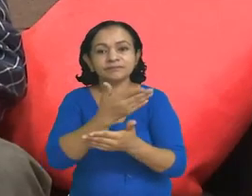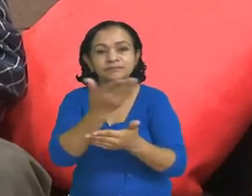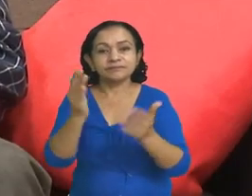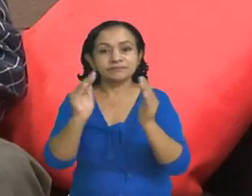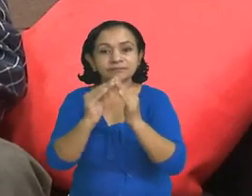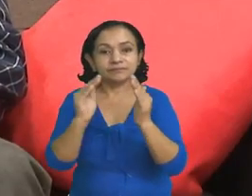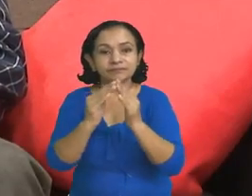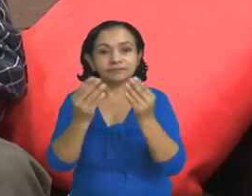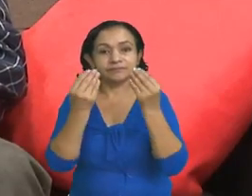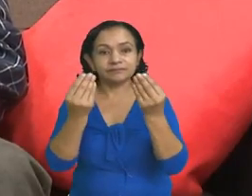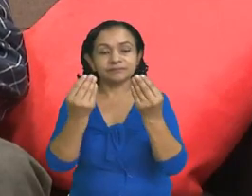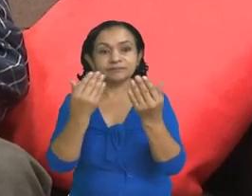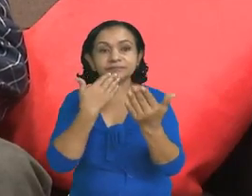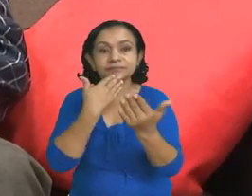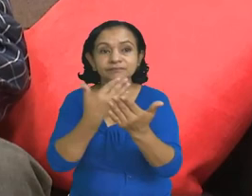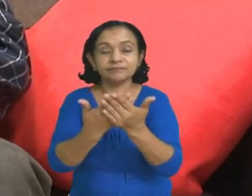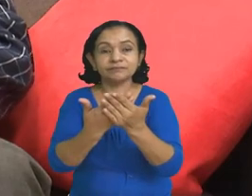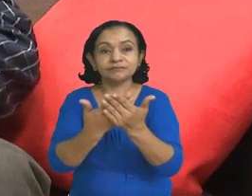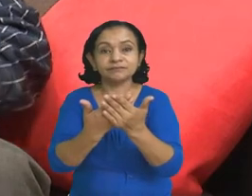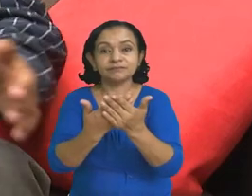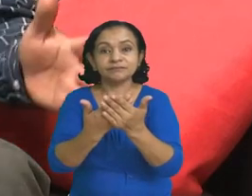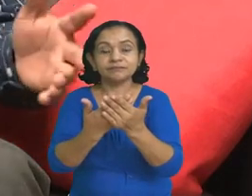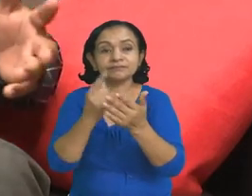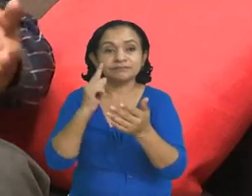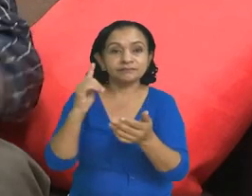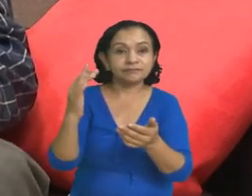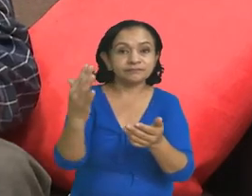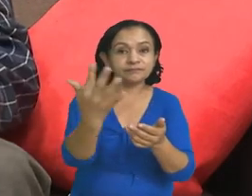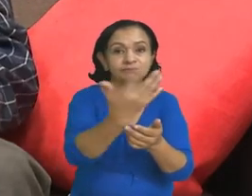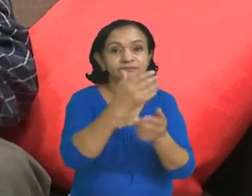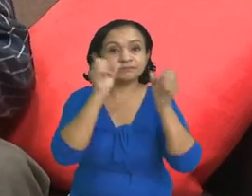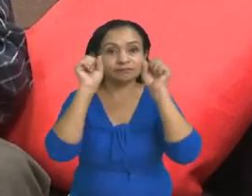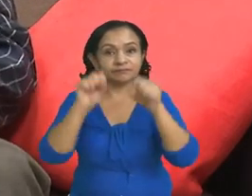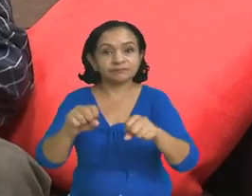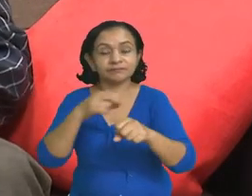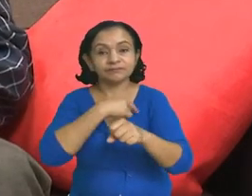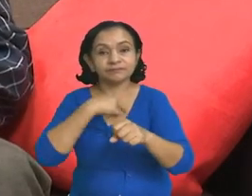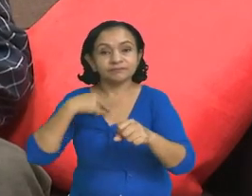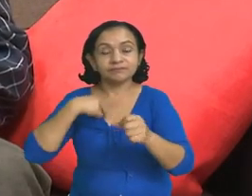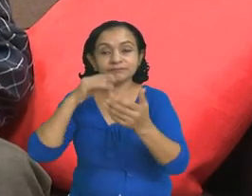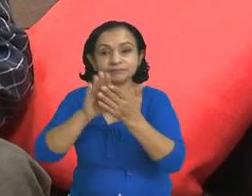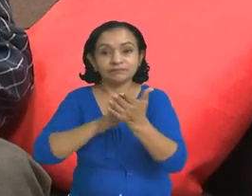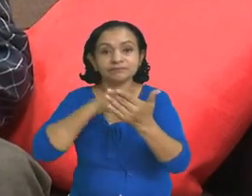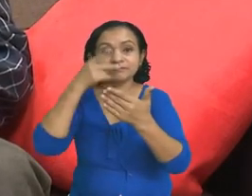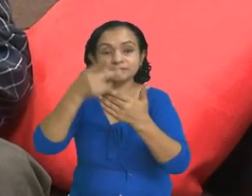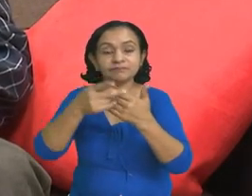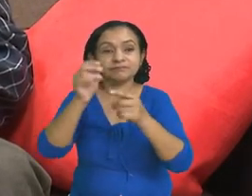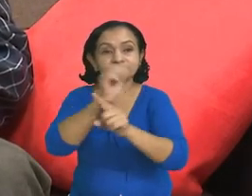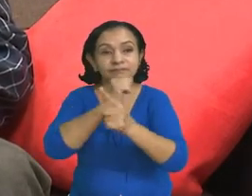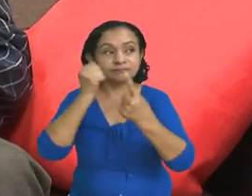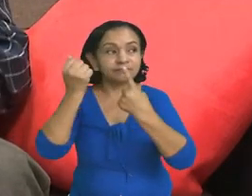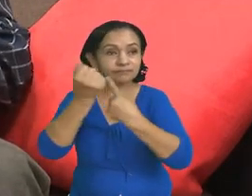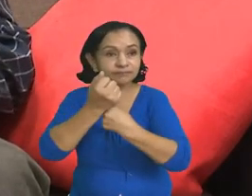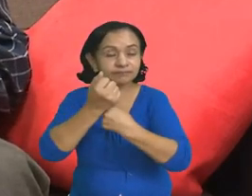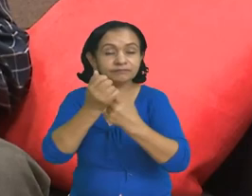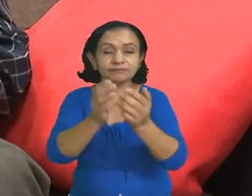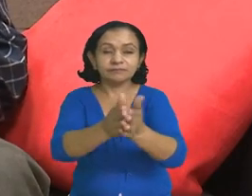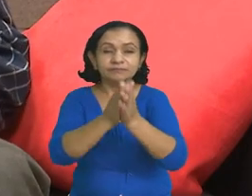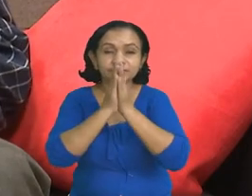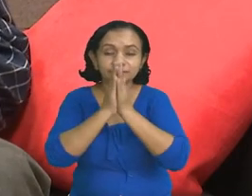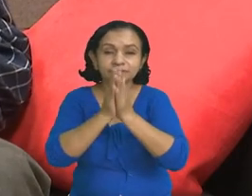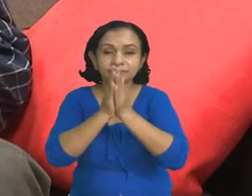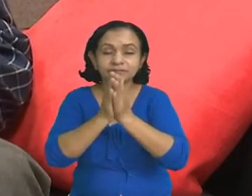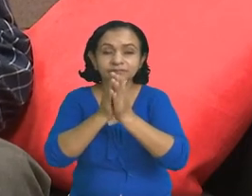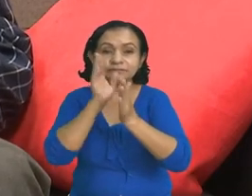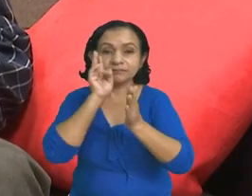hogar también, muchísimas gracias por habernos acompañado. A nombre de todo el equipo que hace posible la transmisión de su programa desde el Parlamento, le invitamos a que se quede en fiel sintonía del